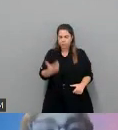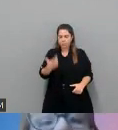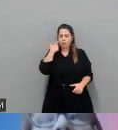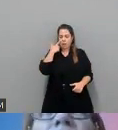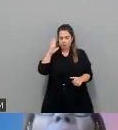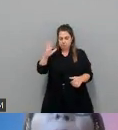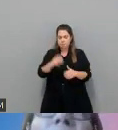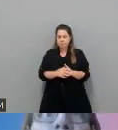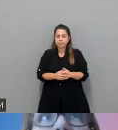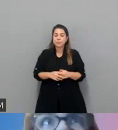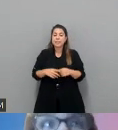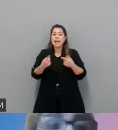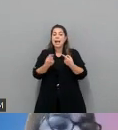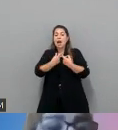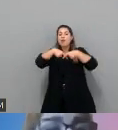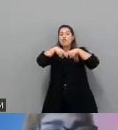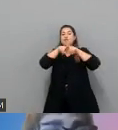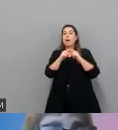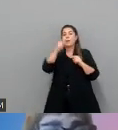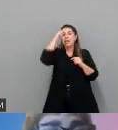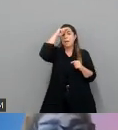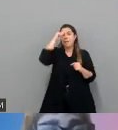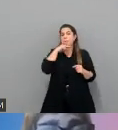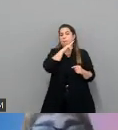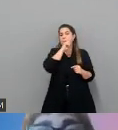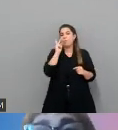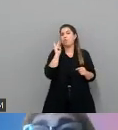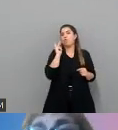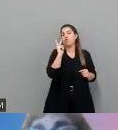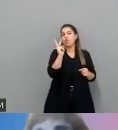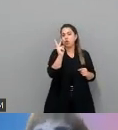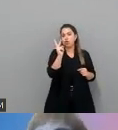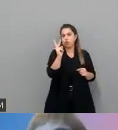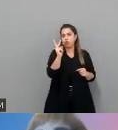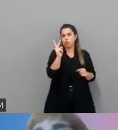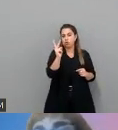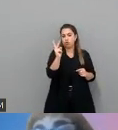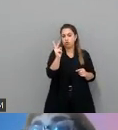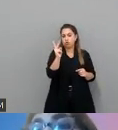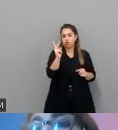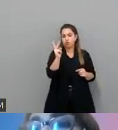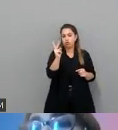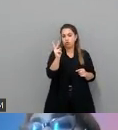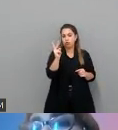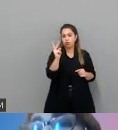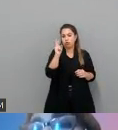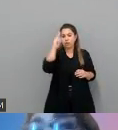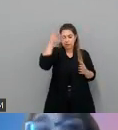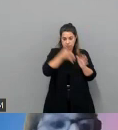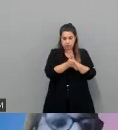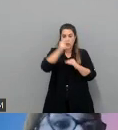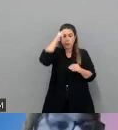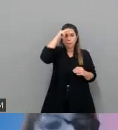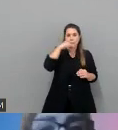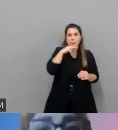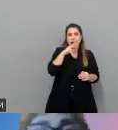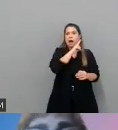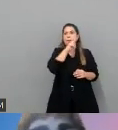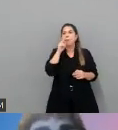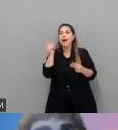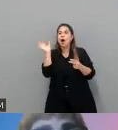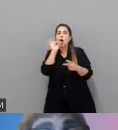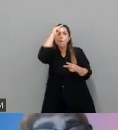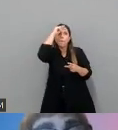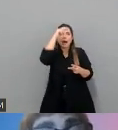diferencias. Familias biparentales, aquí nos estamos refiriendo fundamentalmente a padre y madre, madre-madre o padre y padre,